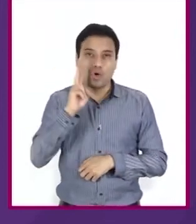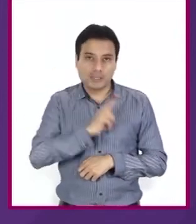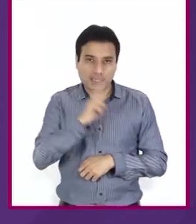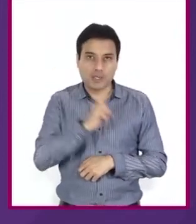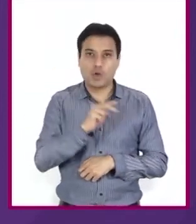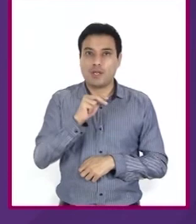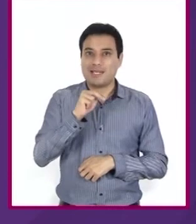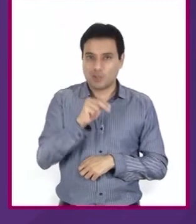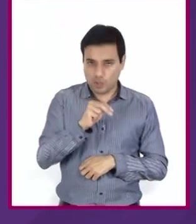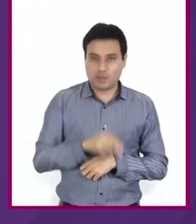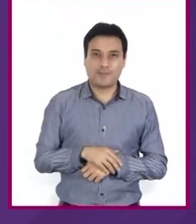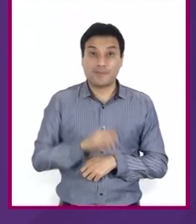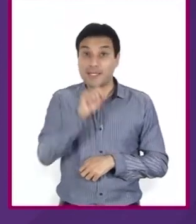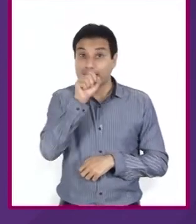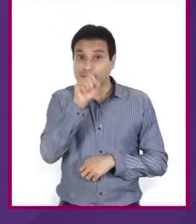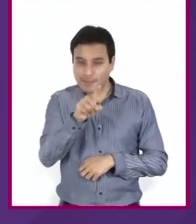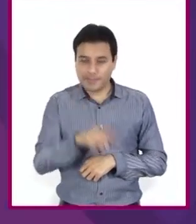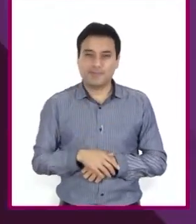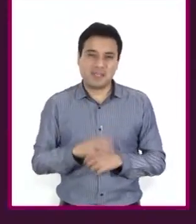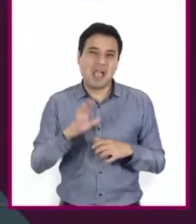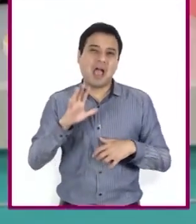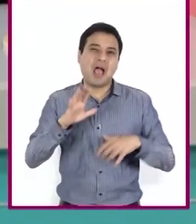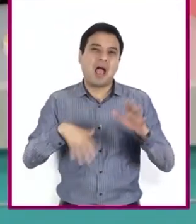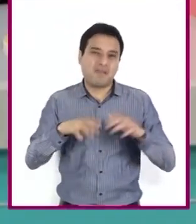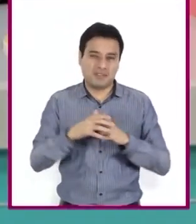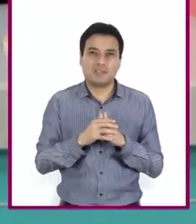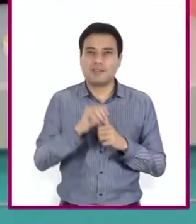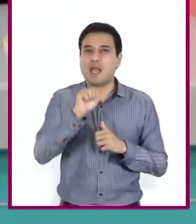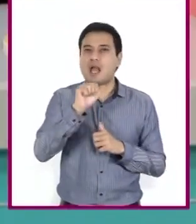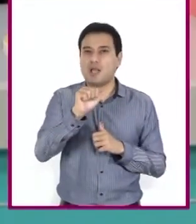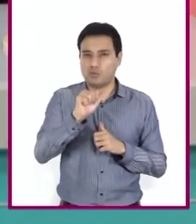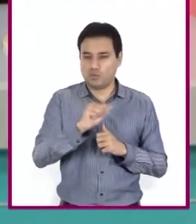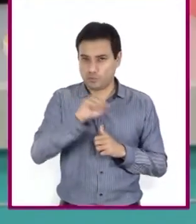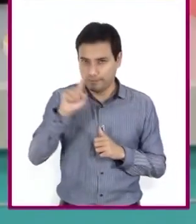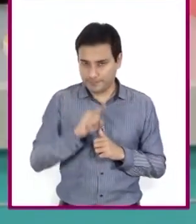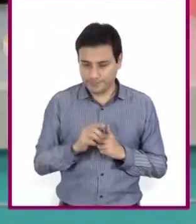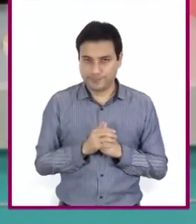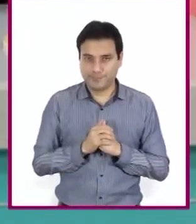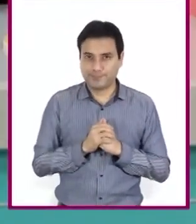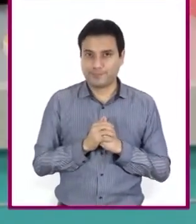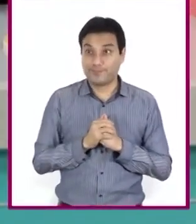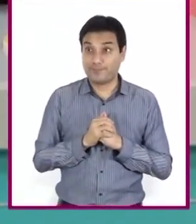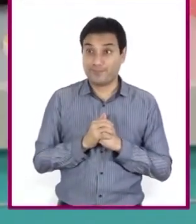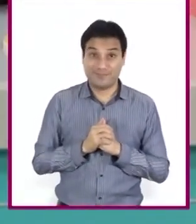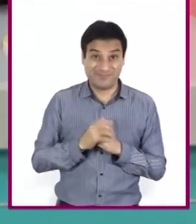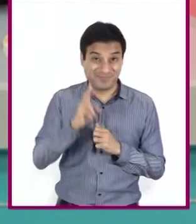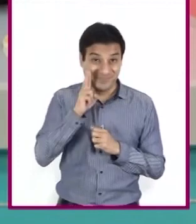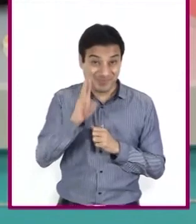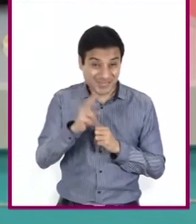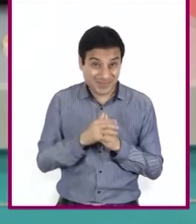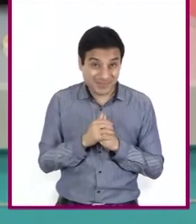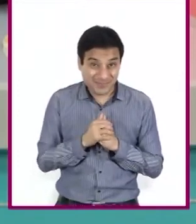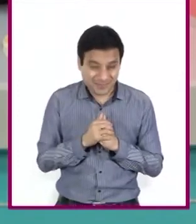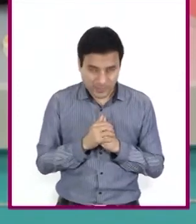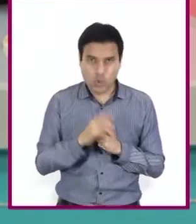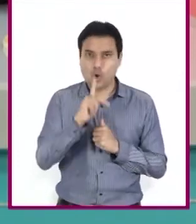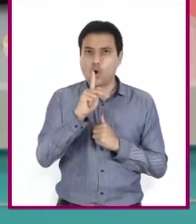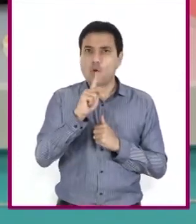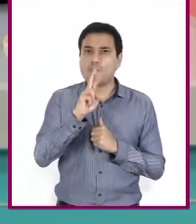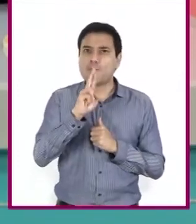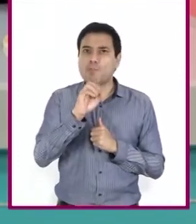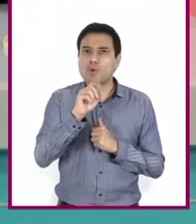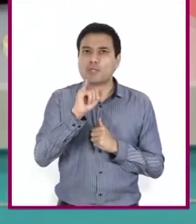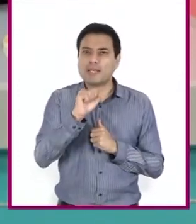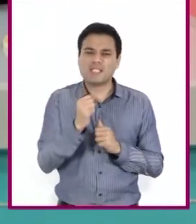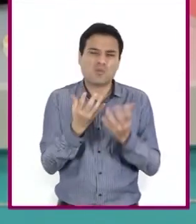nitrógeno y a veces azufre. Las proteínas constituyen gran parte de nuestro organismo y